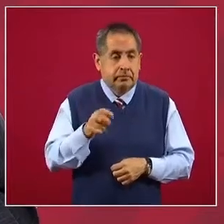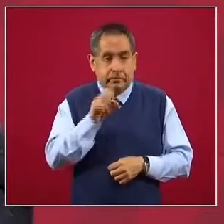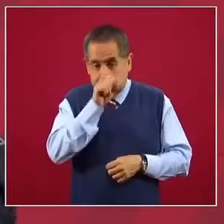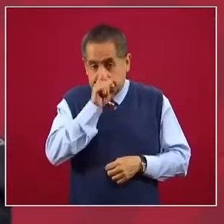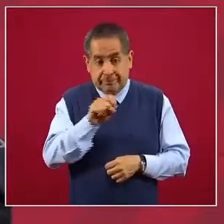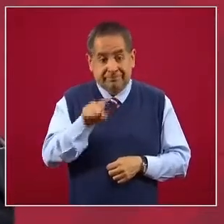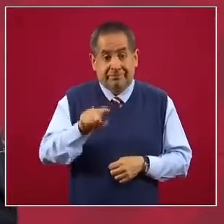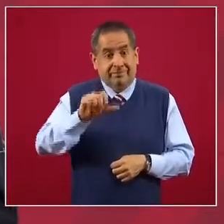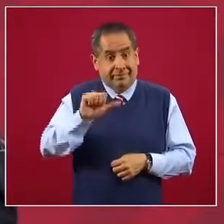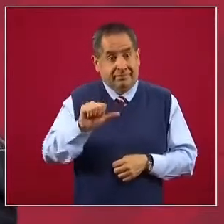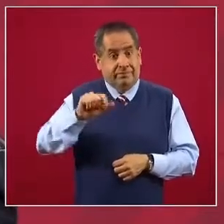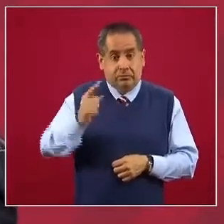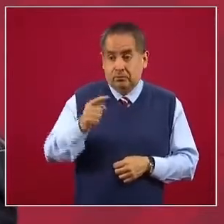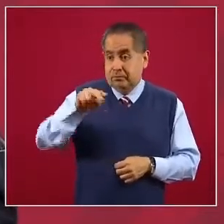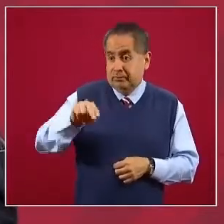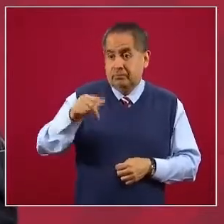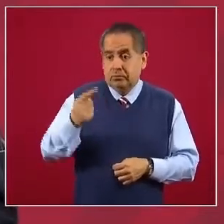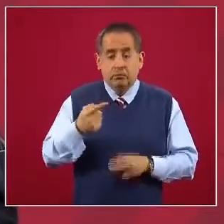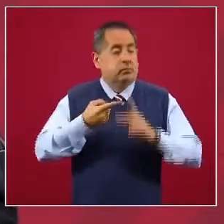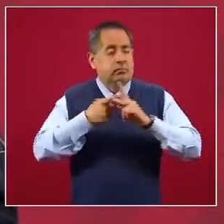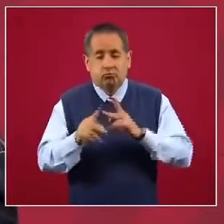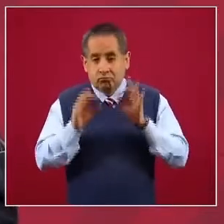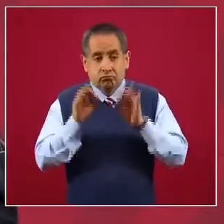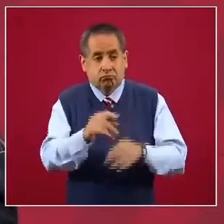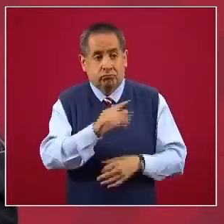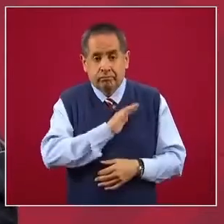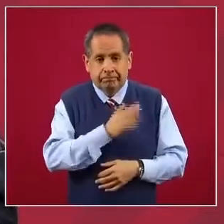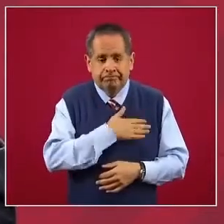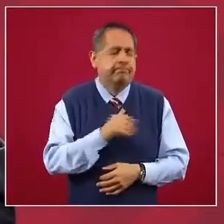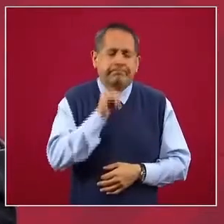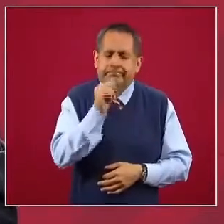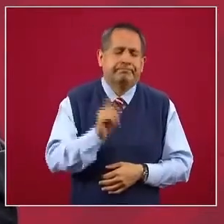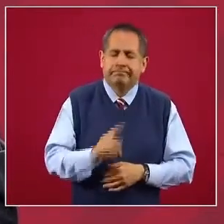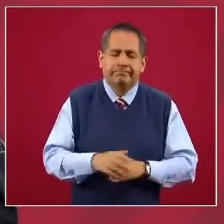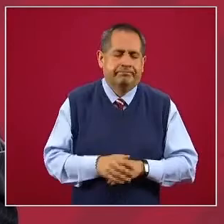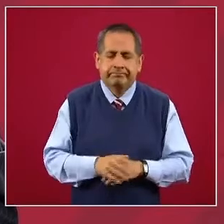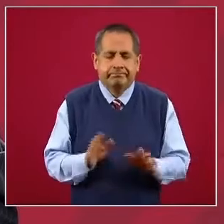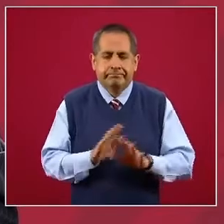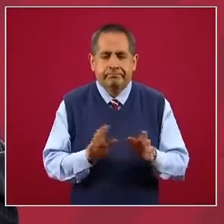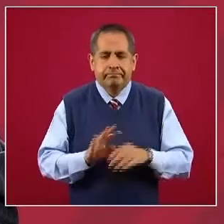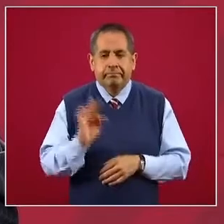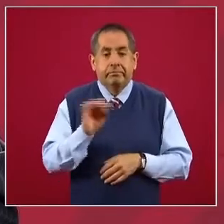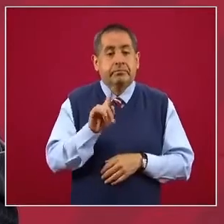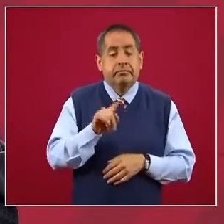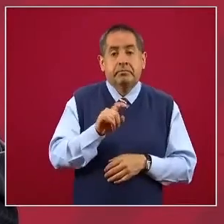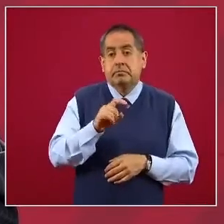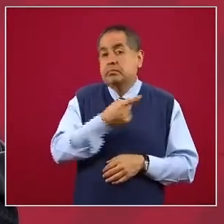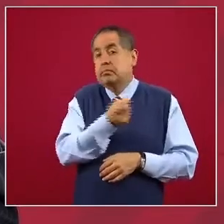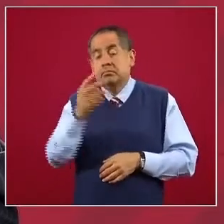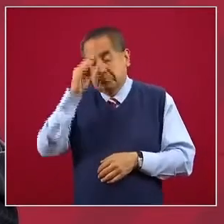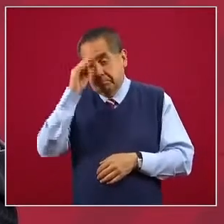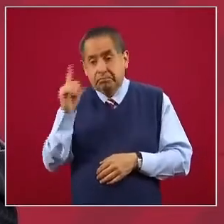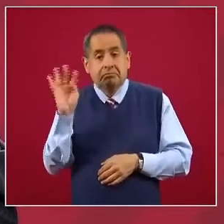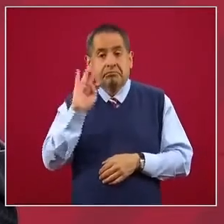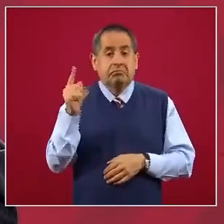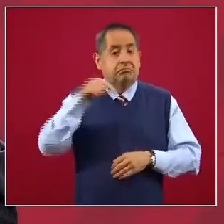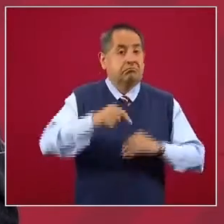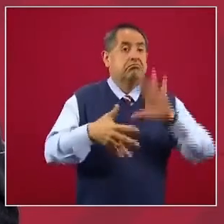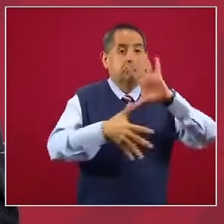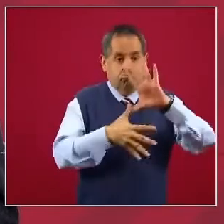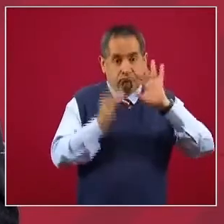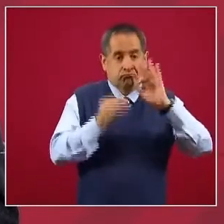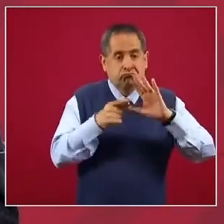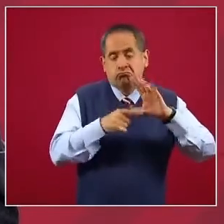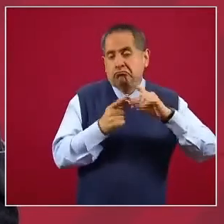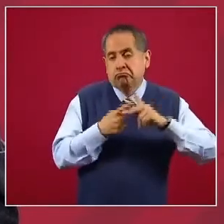fue H1N1, hubiera empezado en España, que algunos piensan que empezó en el continente americano. Fíjense ustedes la